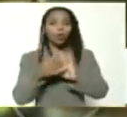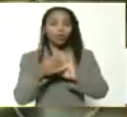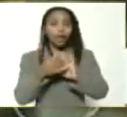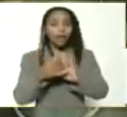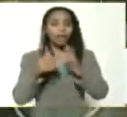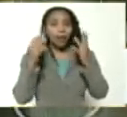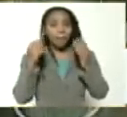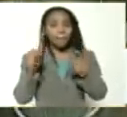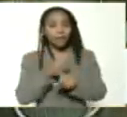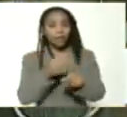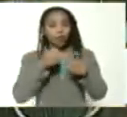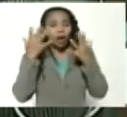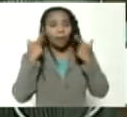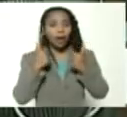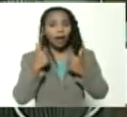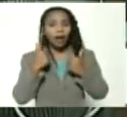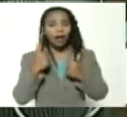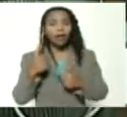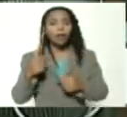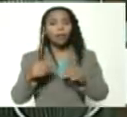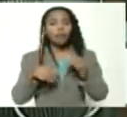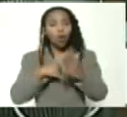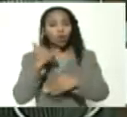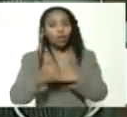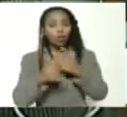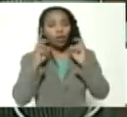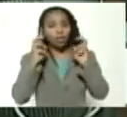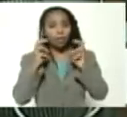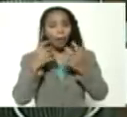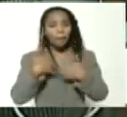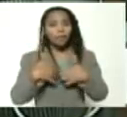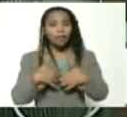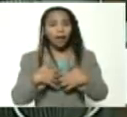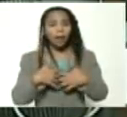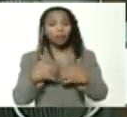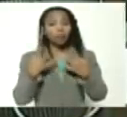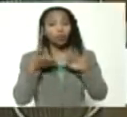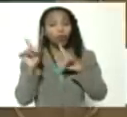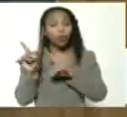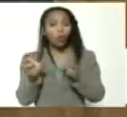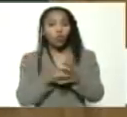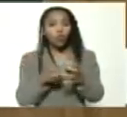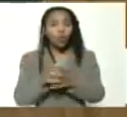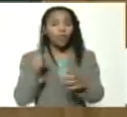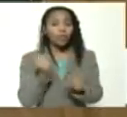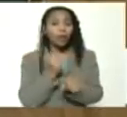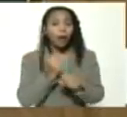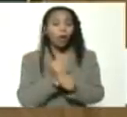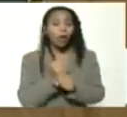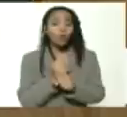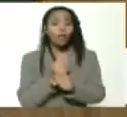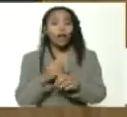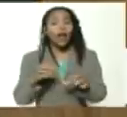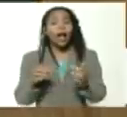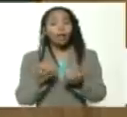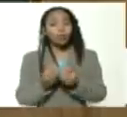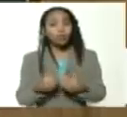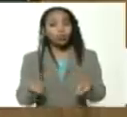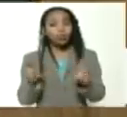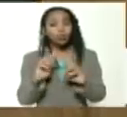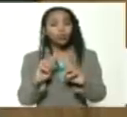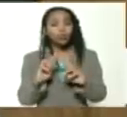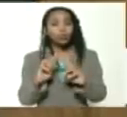de responsabilidad empresarial en materia de derechos humanos, puesto que grupos de trabajo en Naciones Unidas han revelado, han